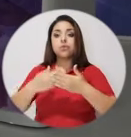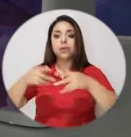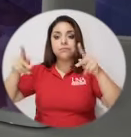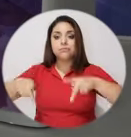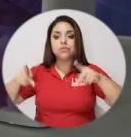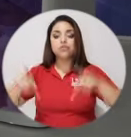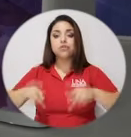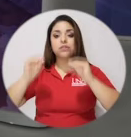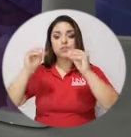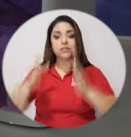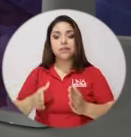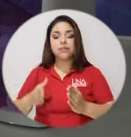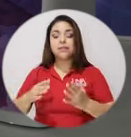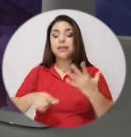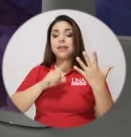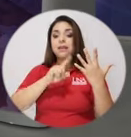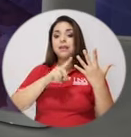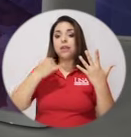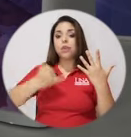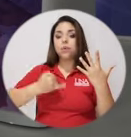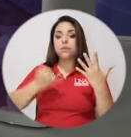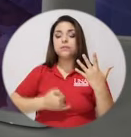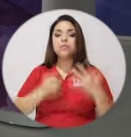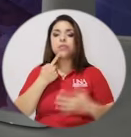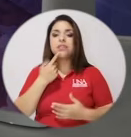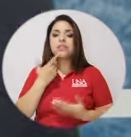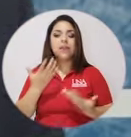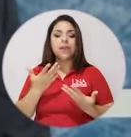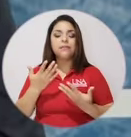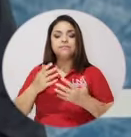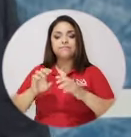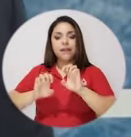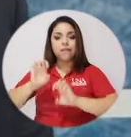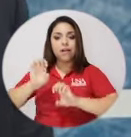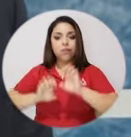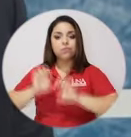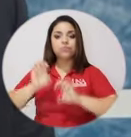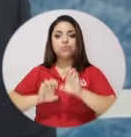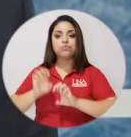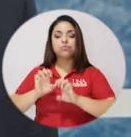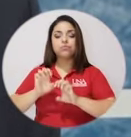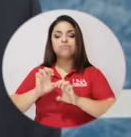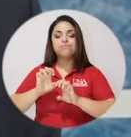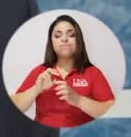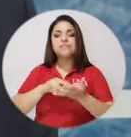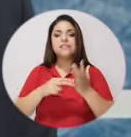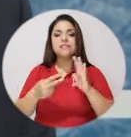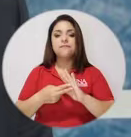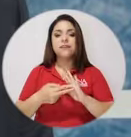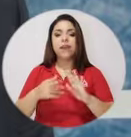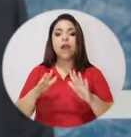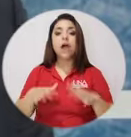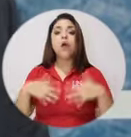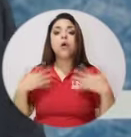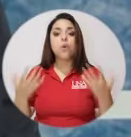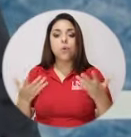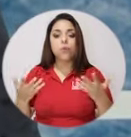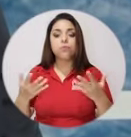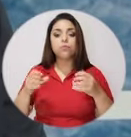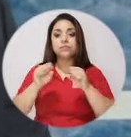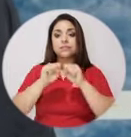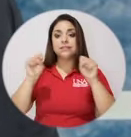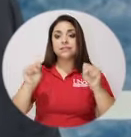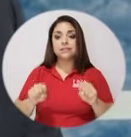personas docentes. Y el último aspecto que cita el estudio tiene que ver con la evaluación. En otras palabras, cómo los